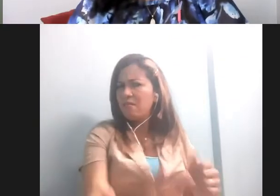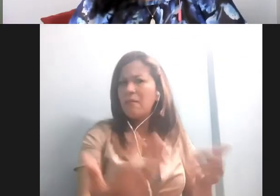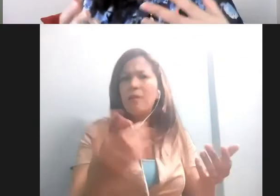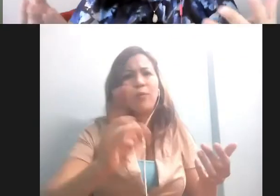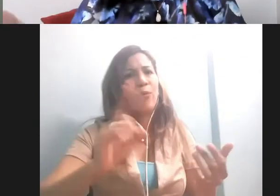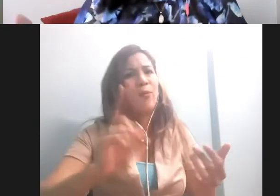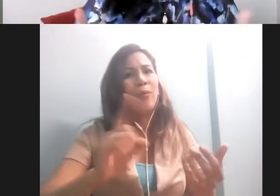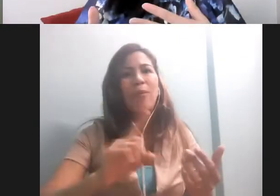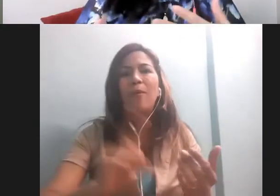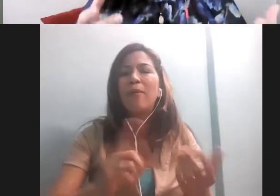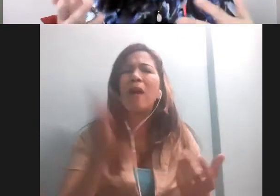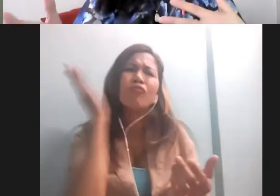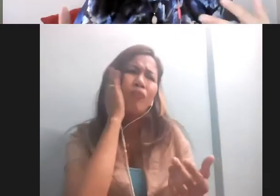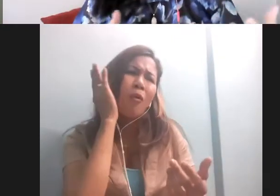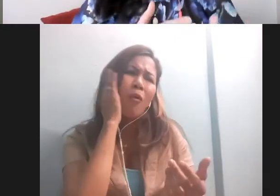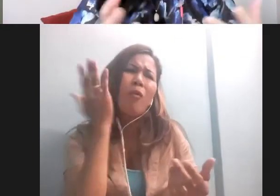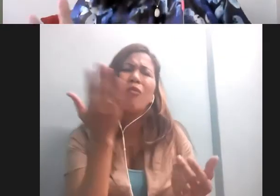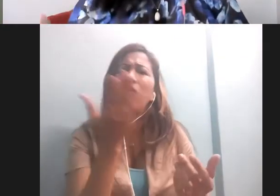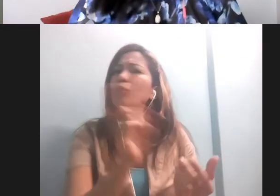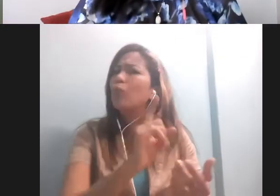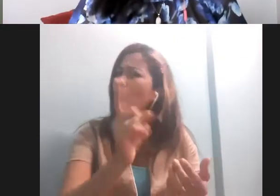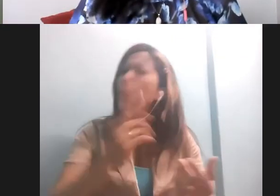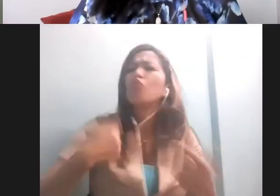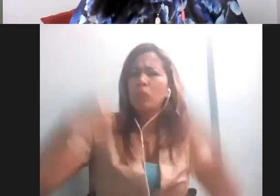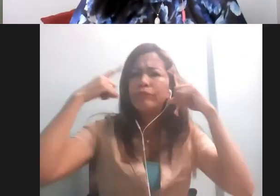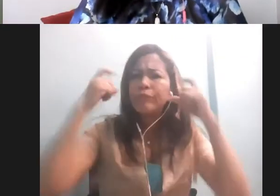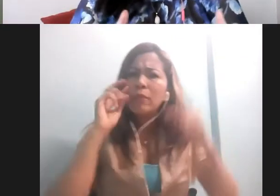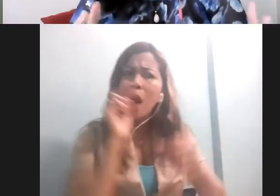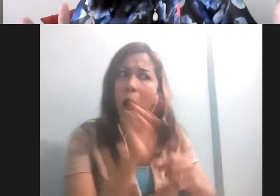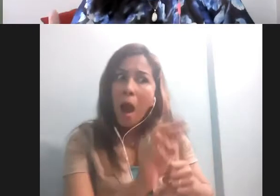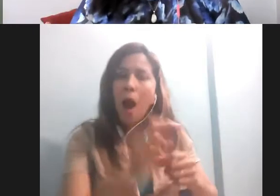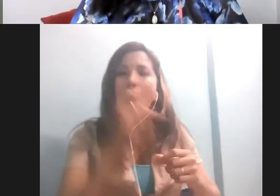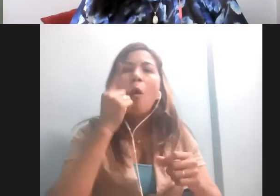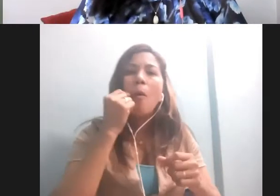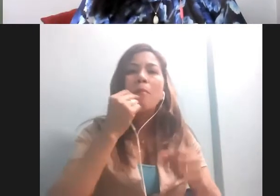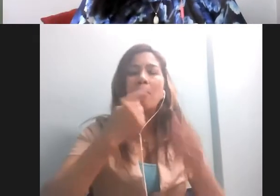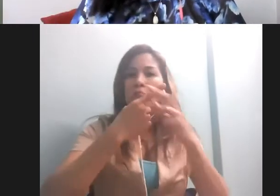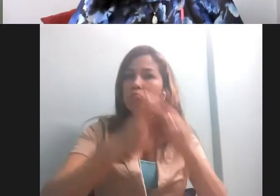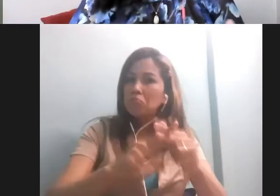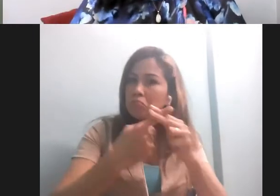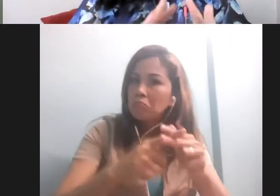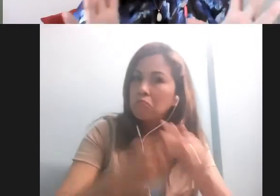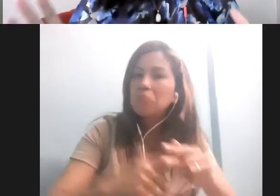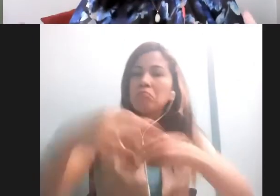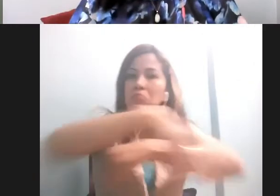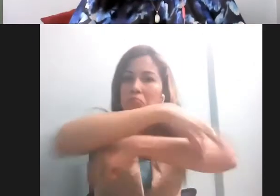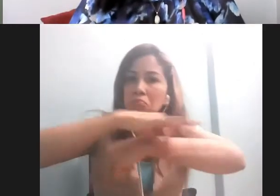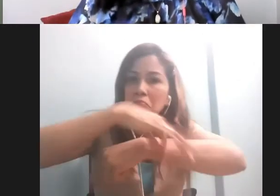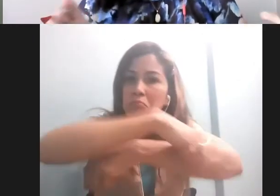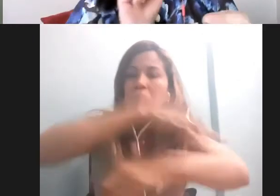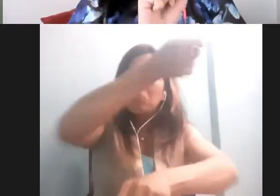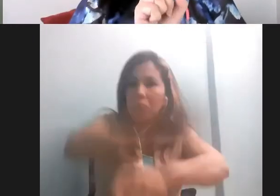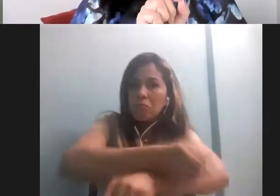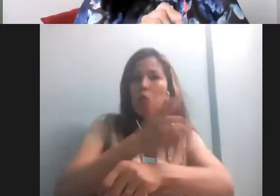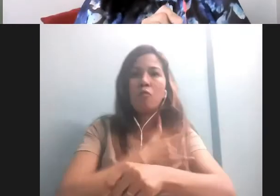ella es sorda. Conozco arquitectos, mecánicos, y llevan una vida absolutamente completa, llenando todos los